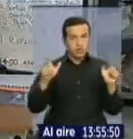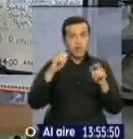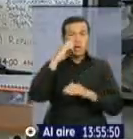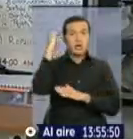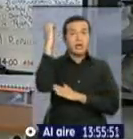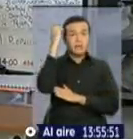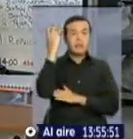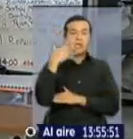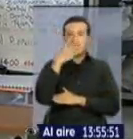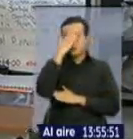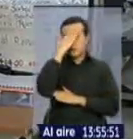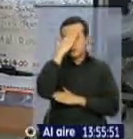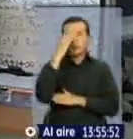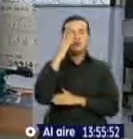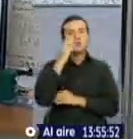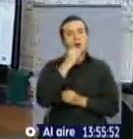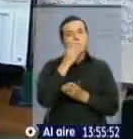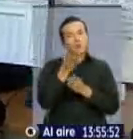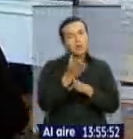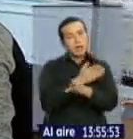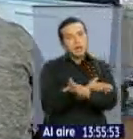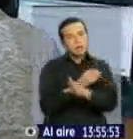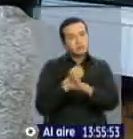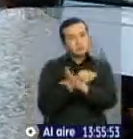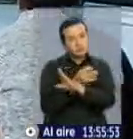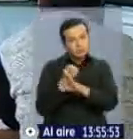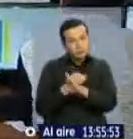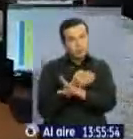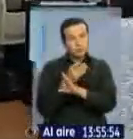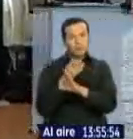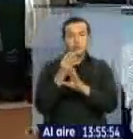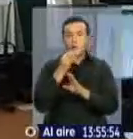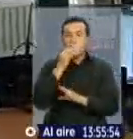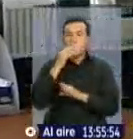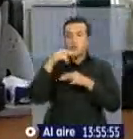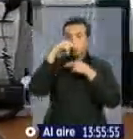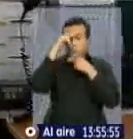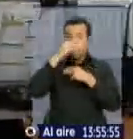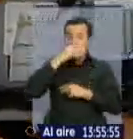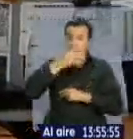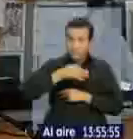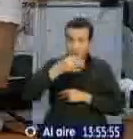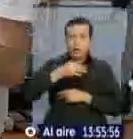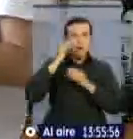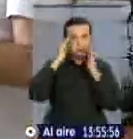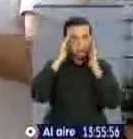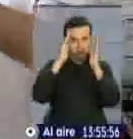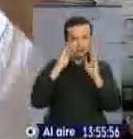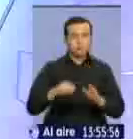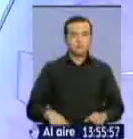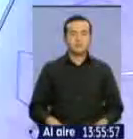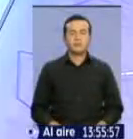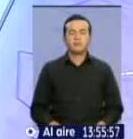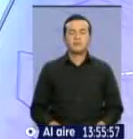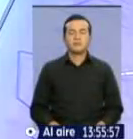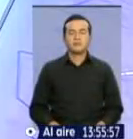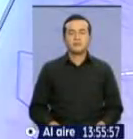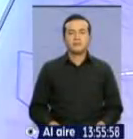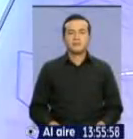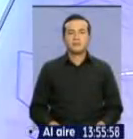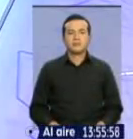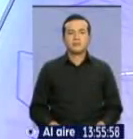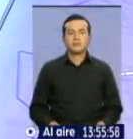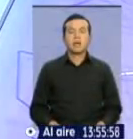contingencias deben hacer caso de las informaciones y sugerencias que hagan las fuentes oficiales. Javier Ceballos, Ecuador TV. Y aunque